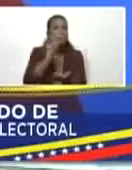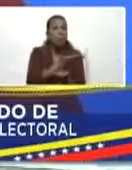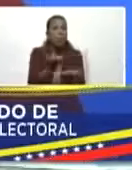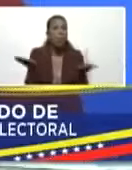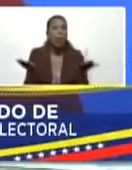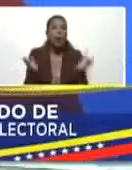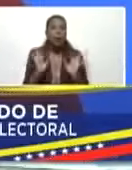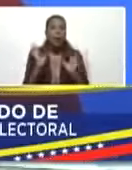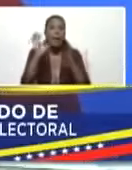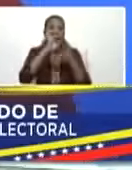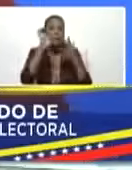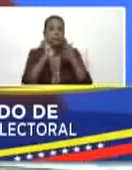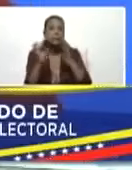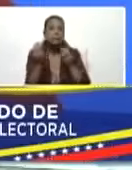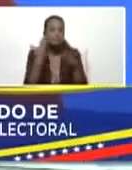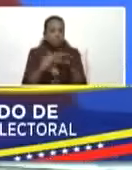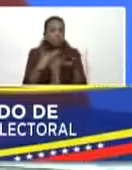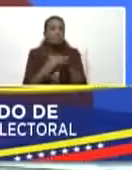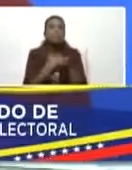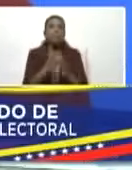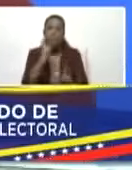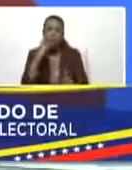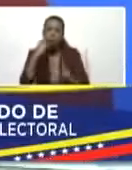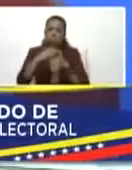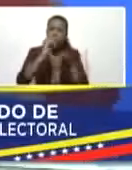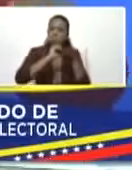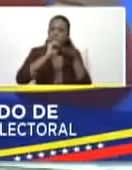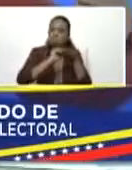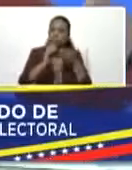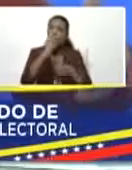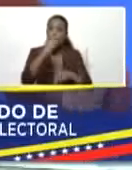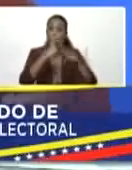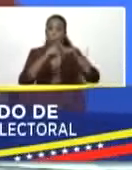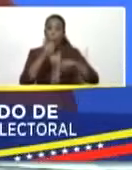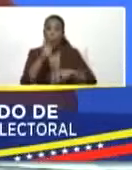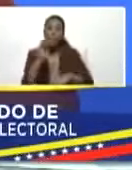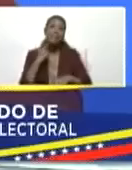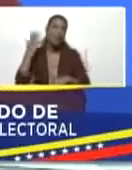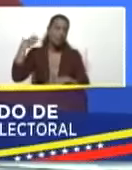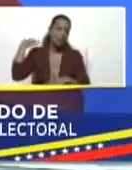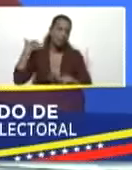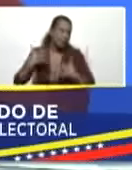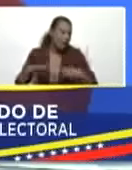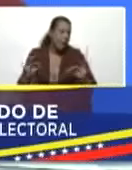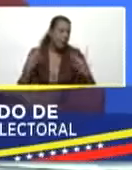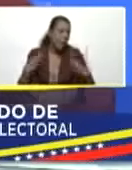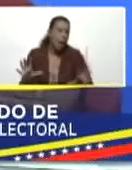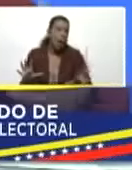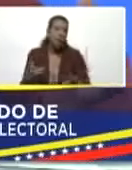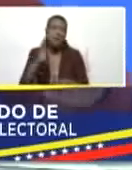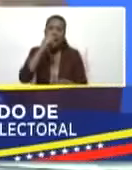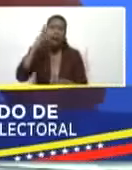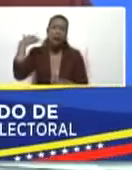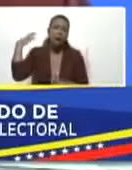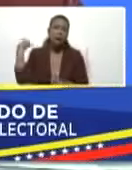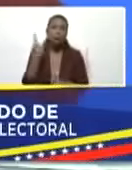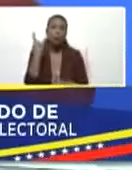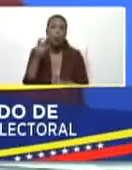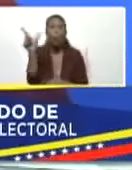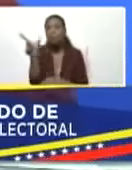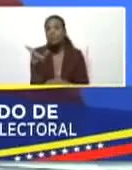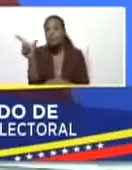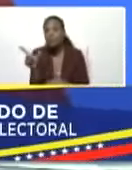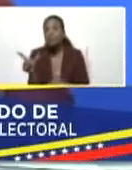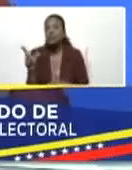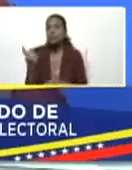una nueva estrategia que ya la hemos asomado, que del 1x10 tradicional que llevaba antes solo el Partido Socialista